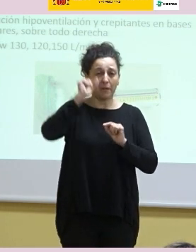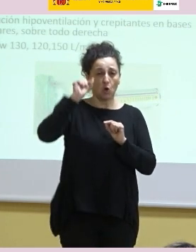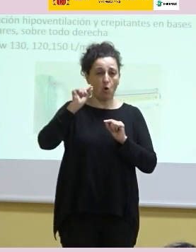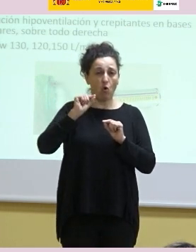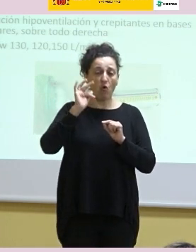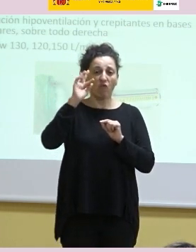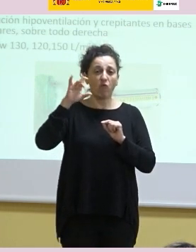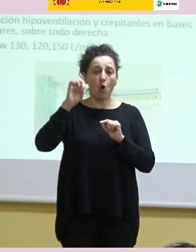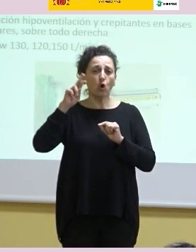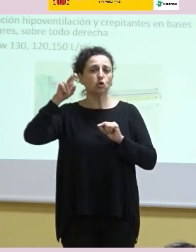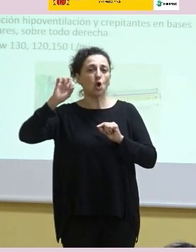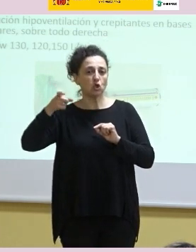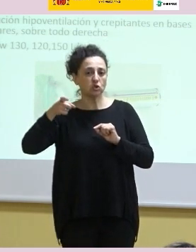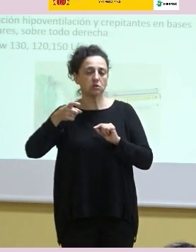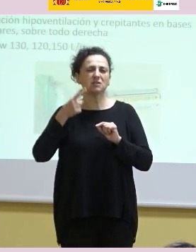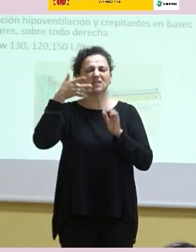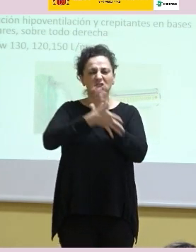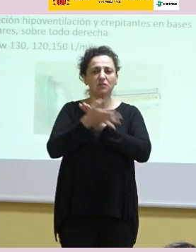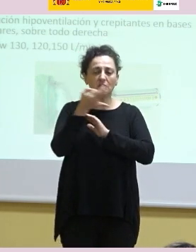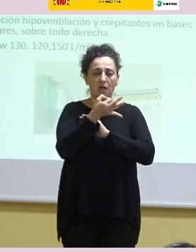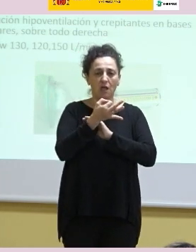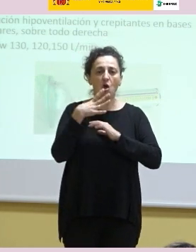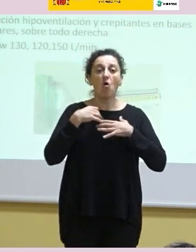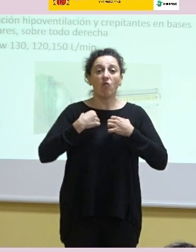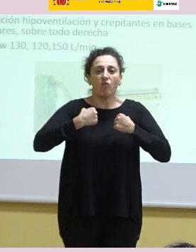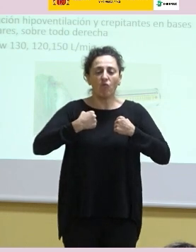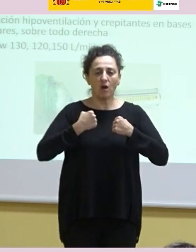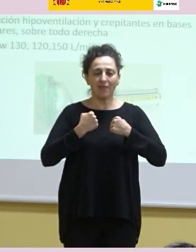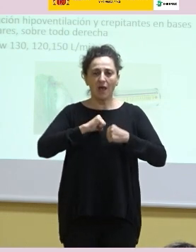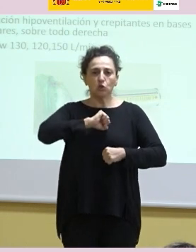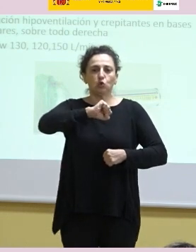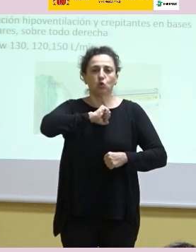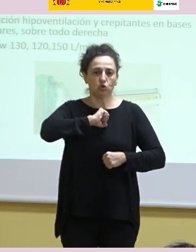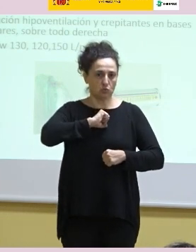que estudiamos con qué fuerza el paciente es capaz de toser.